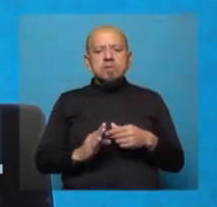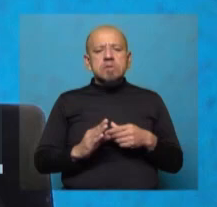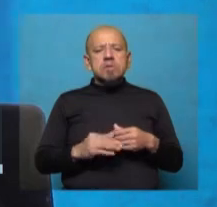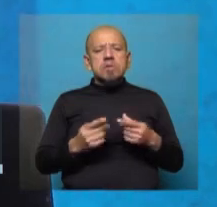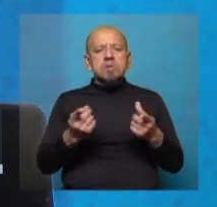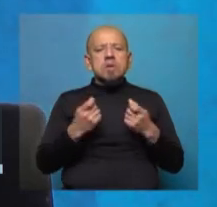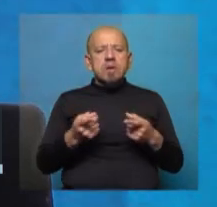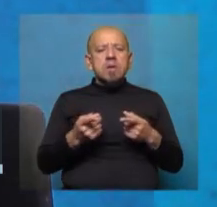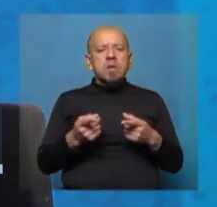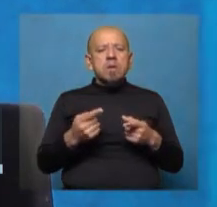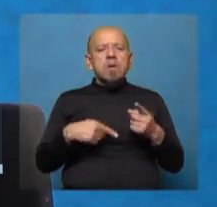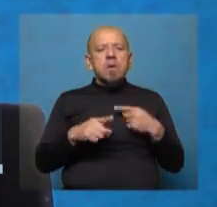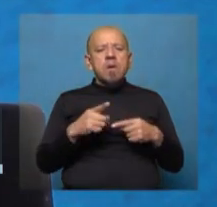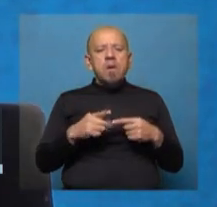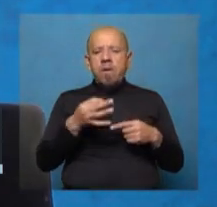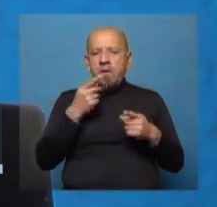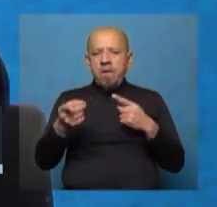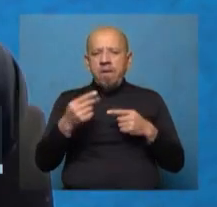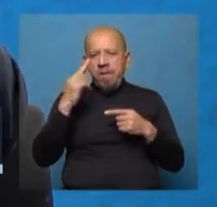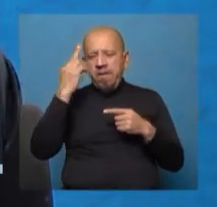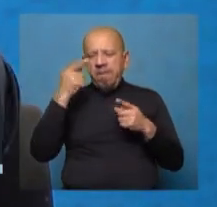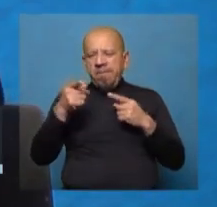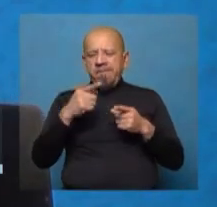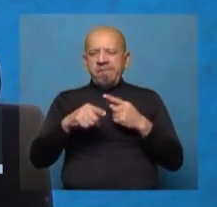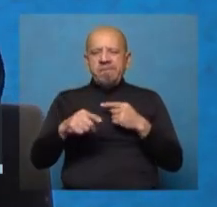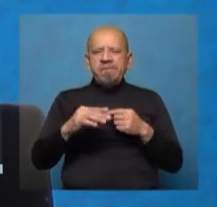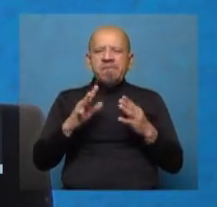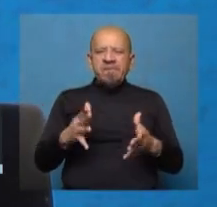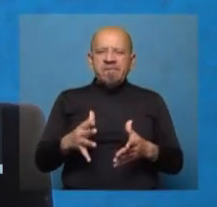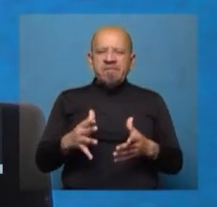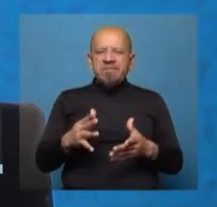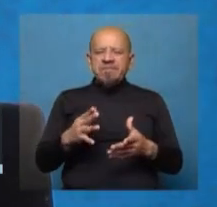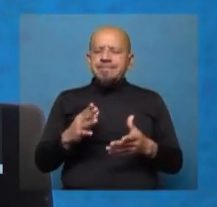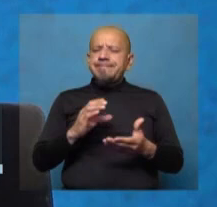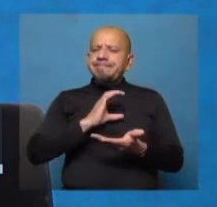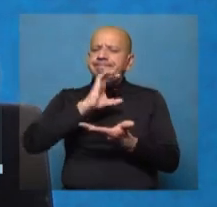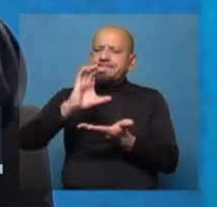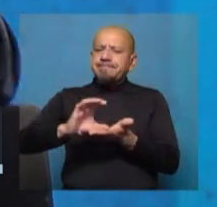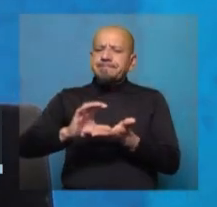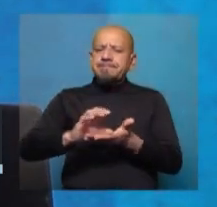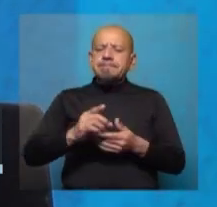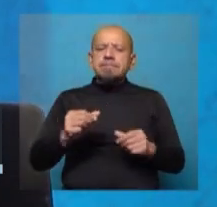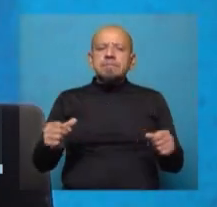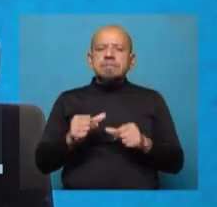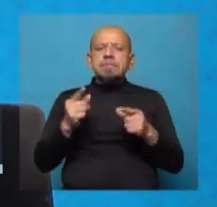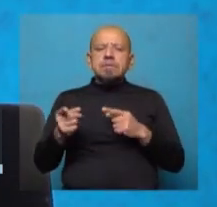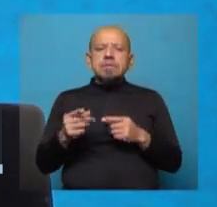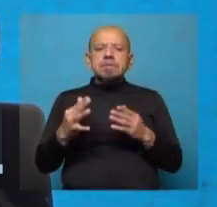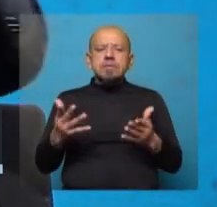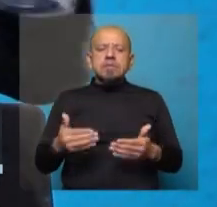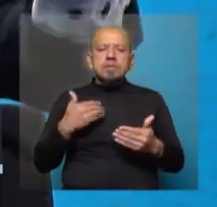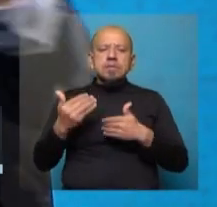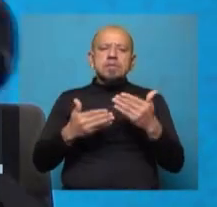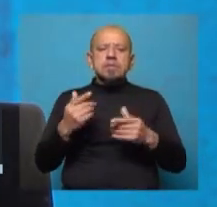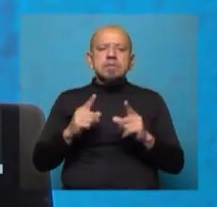necesidades te lo traslado acá al Uruguay Uruguay estaba en condiciones o está en condiciones de invertir este de generar desarrollo en